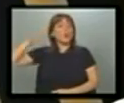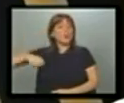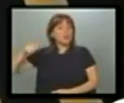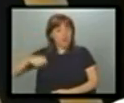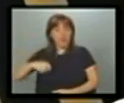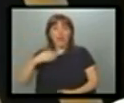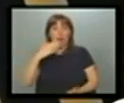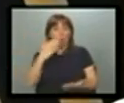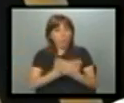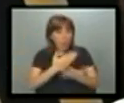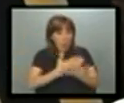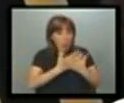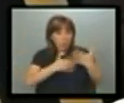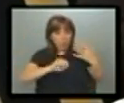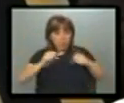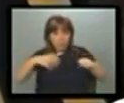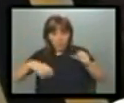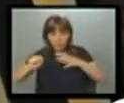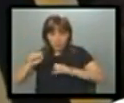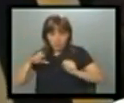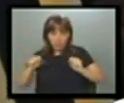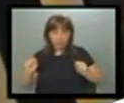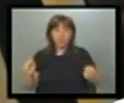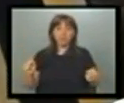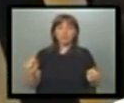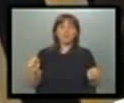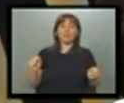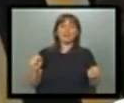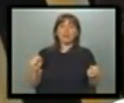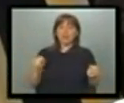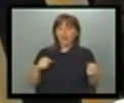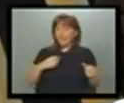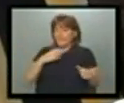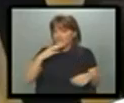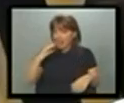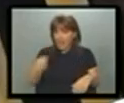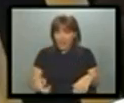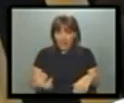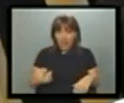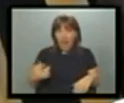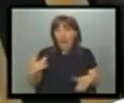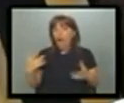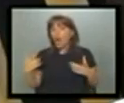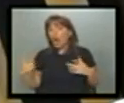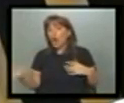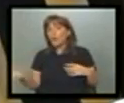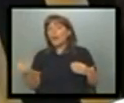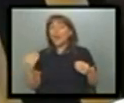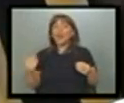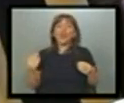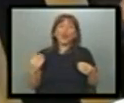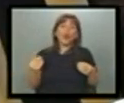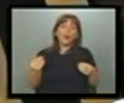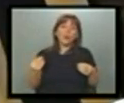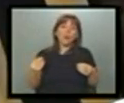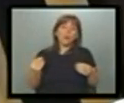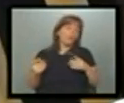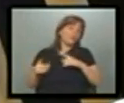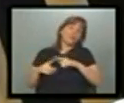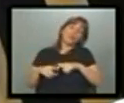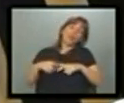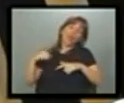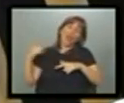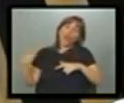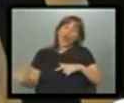esto y de alguna manera se determine si esa compra fue con dinero mal habido o mal habido, se tiene que abrir otro expediente. ¿Y